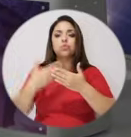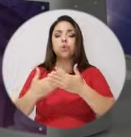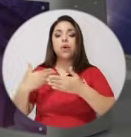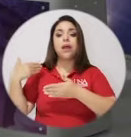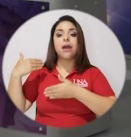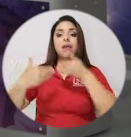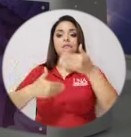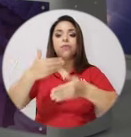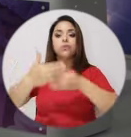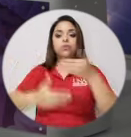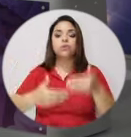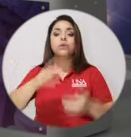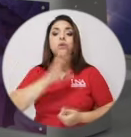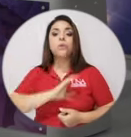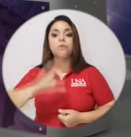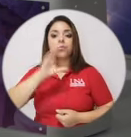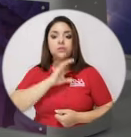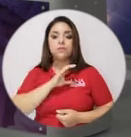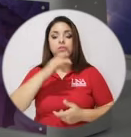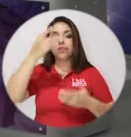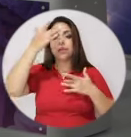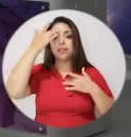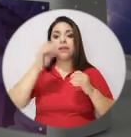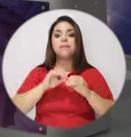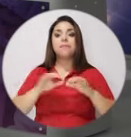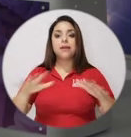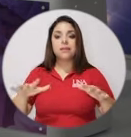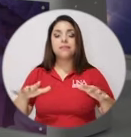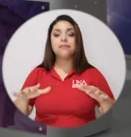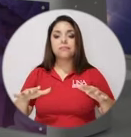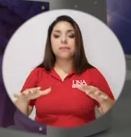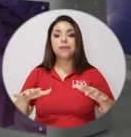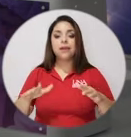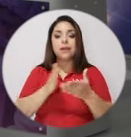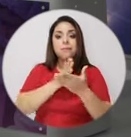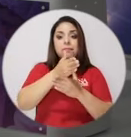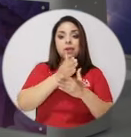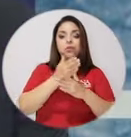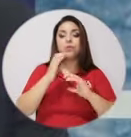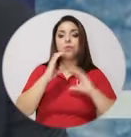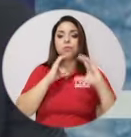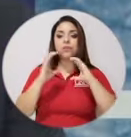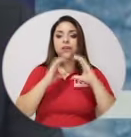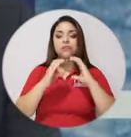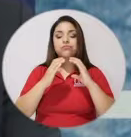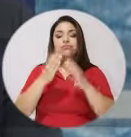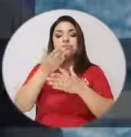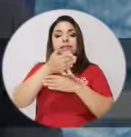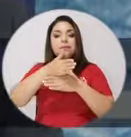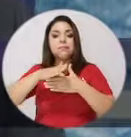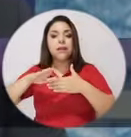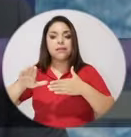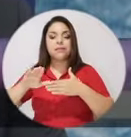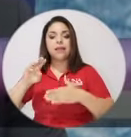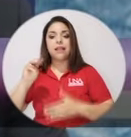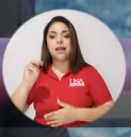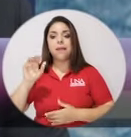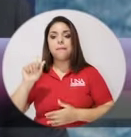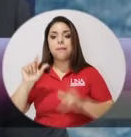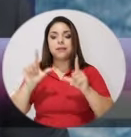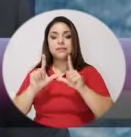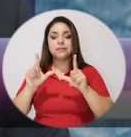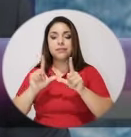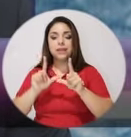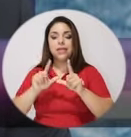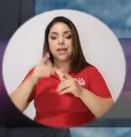es la evolución y el comportamiento de la pandemia en los medios de comunicación de parte de la